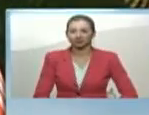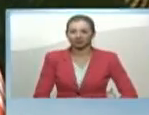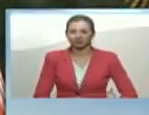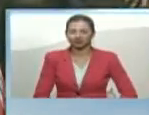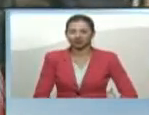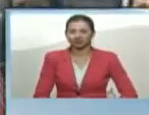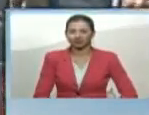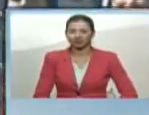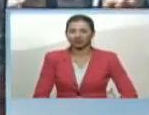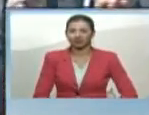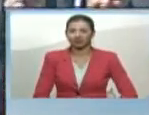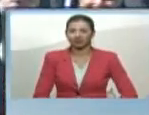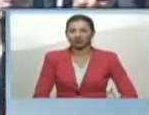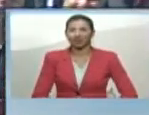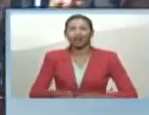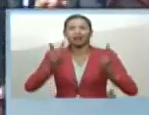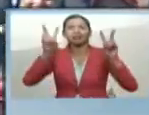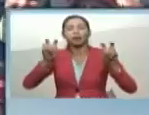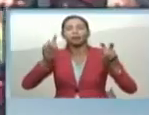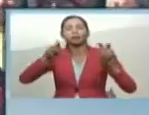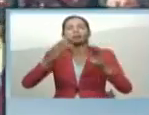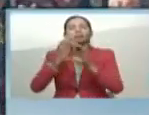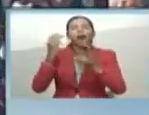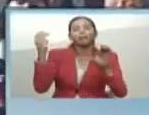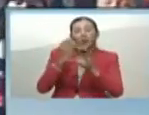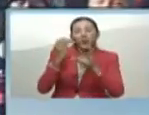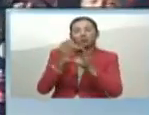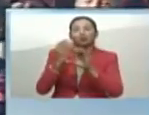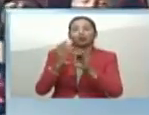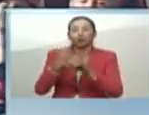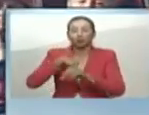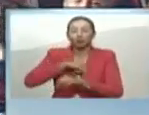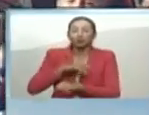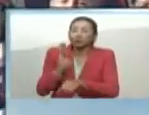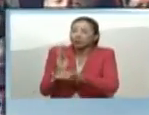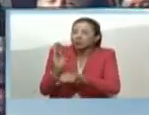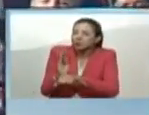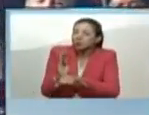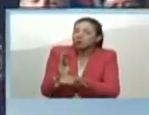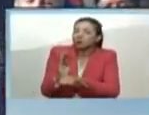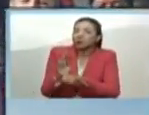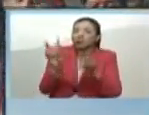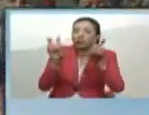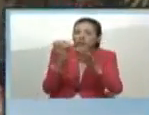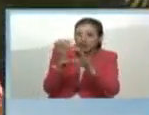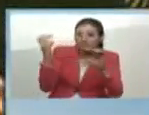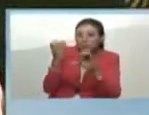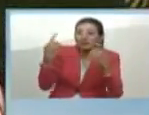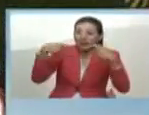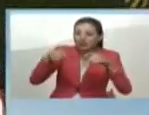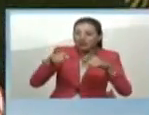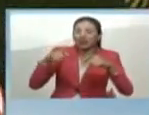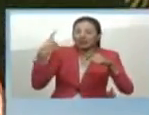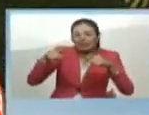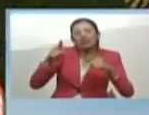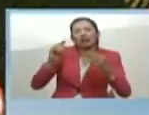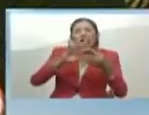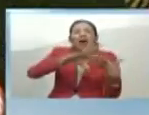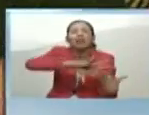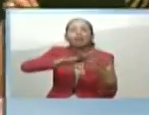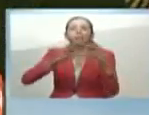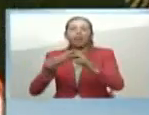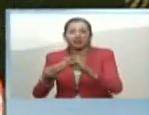suplentes tema del transporte bueno hemos cuidado mucho que las nuevas unidades de transporte traigan Pero bueno es todo un